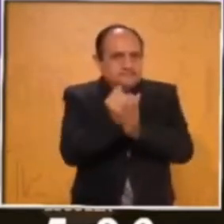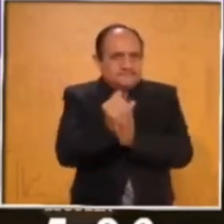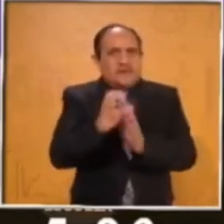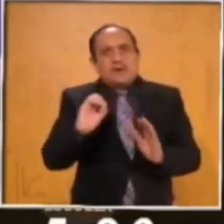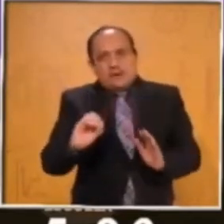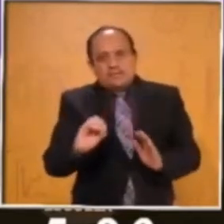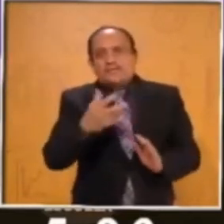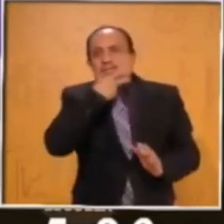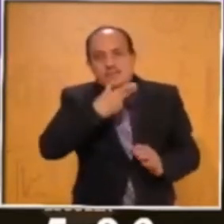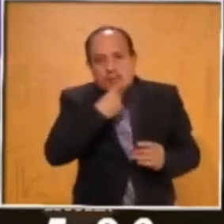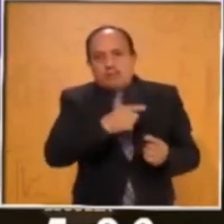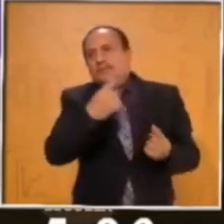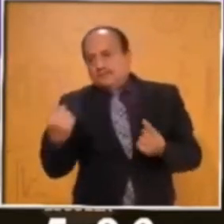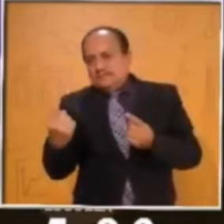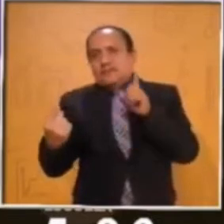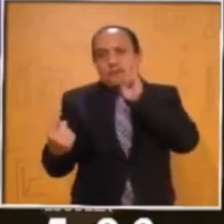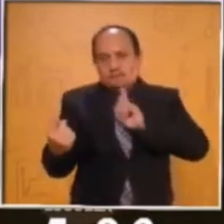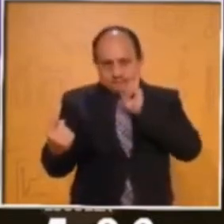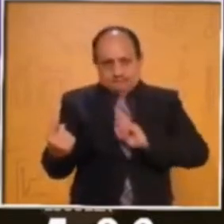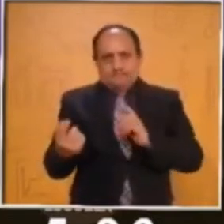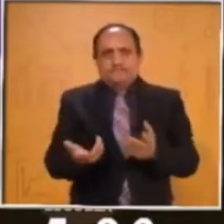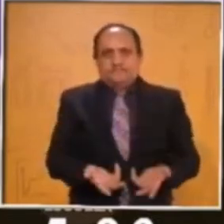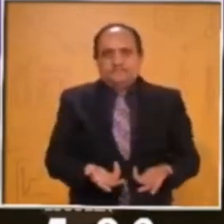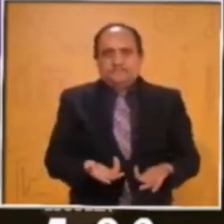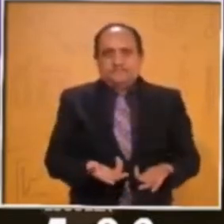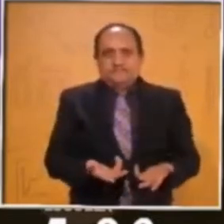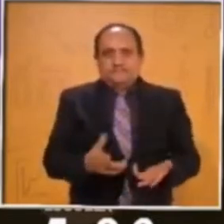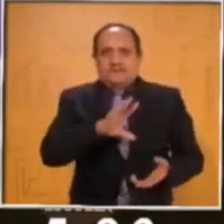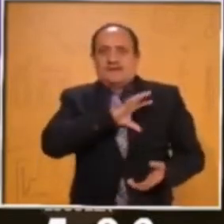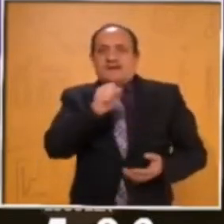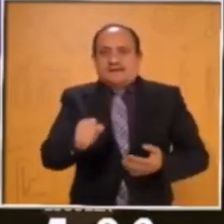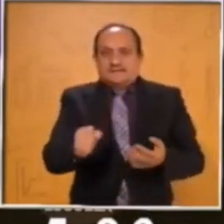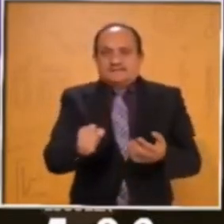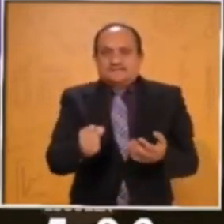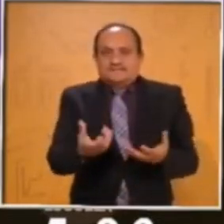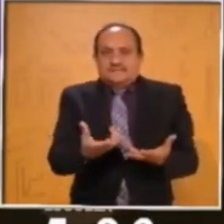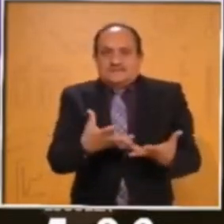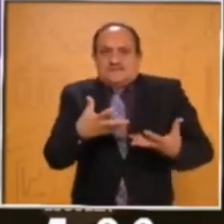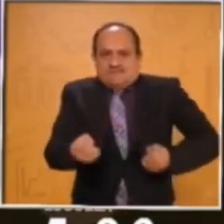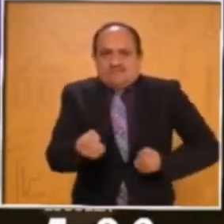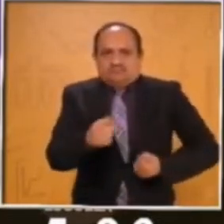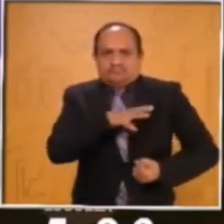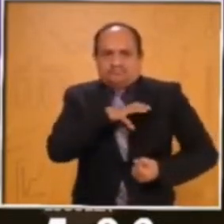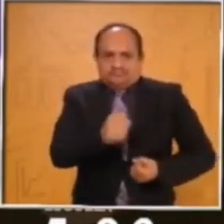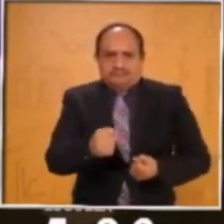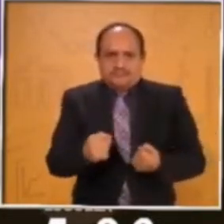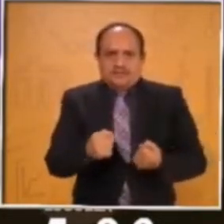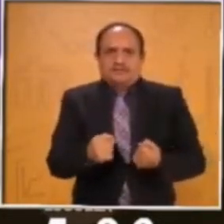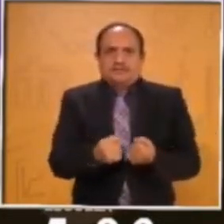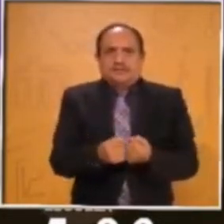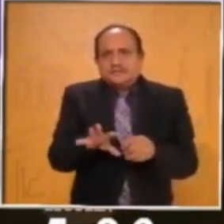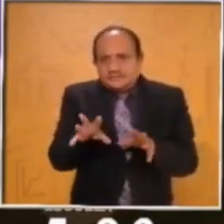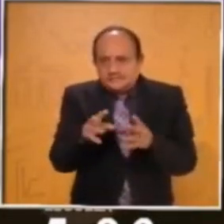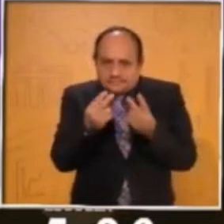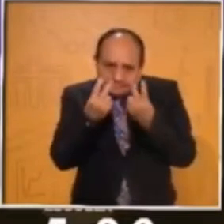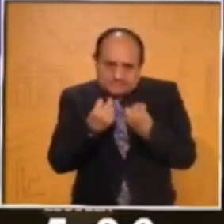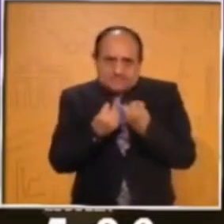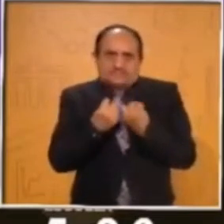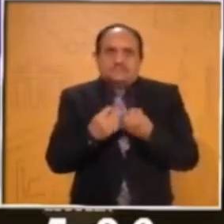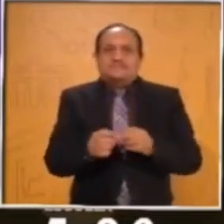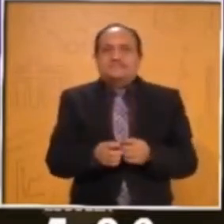de hombre o mujer, ¿sí? El carácter, si lo quiero de carácter fuerte, de carácter tímido,